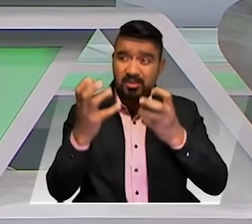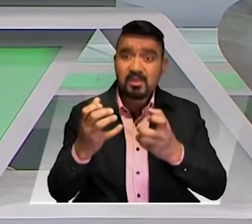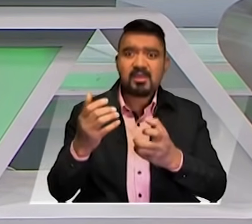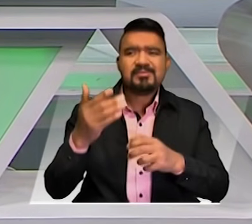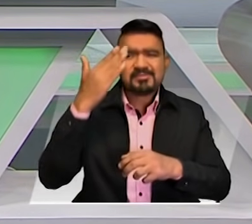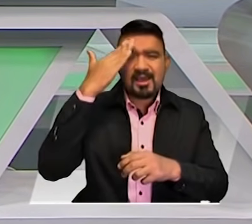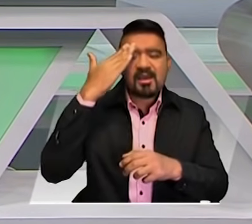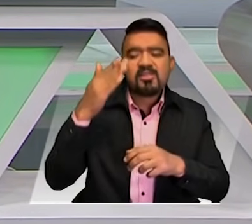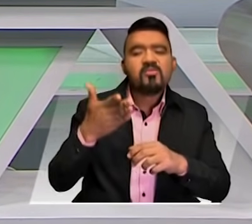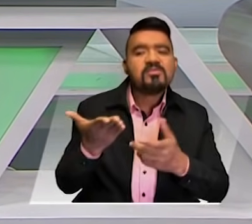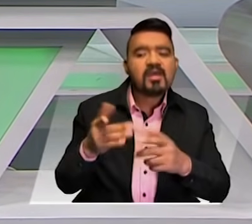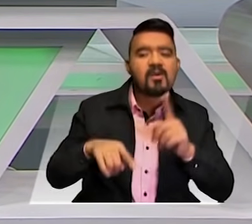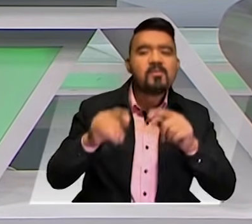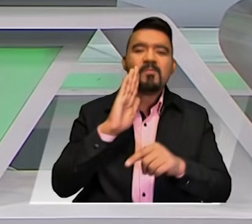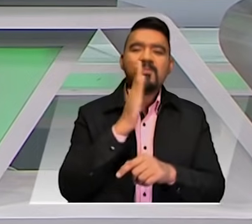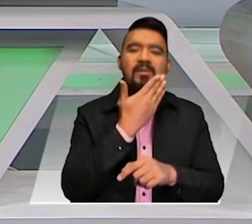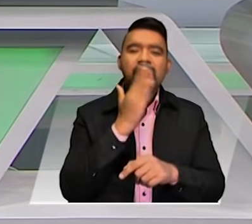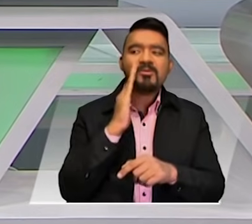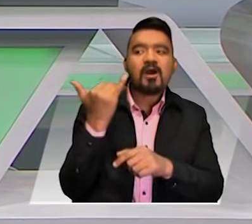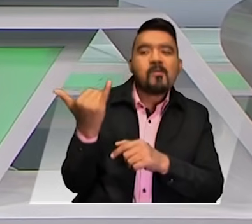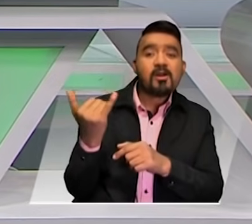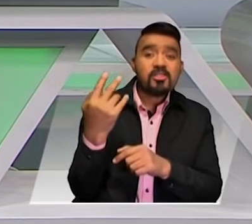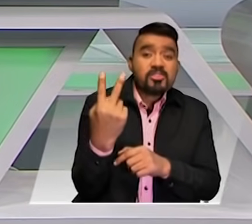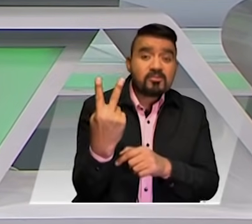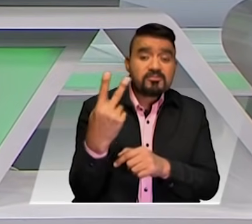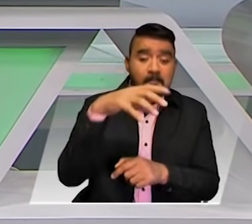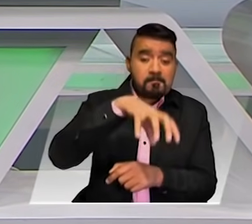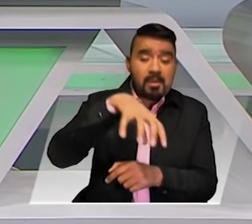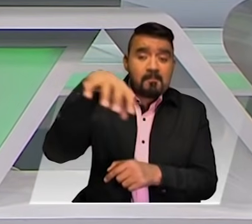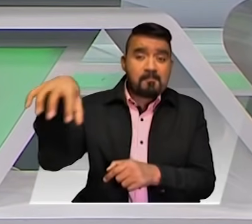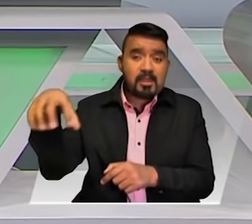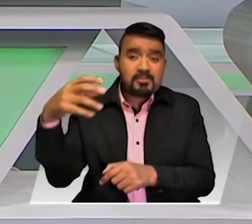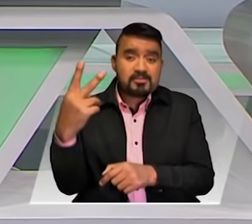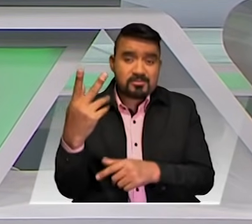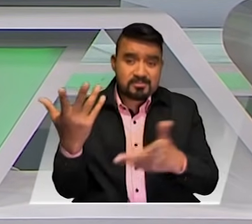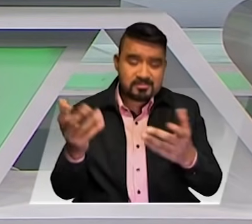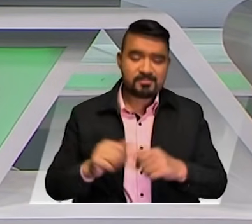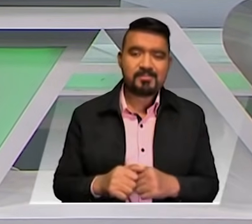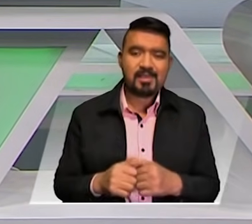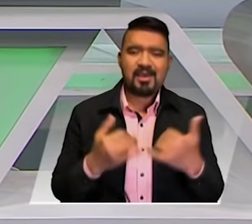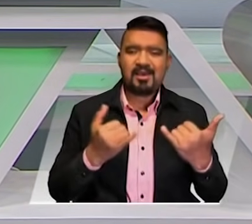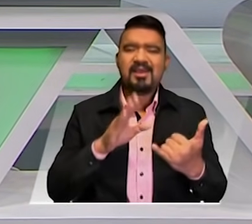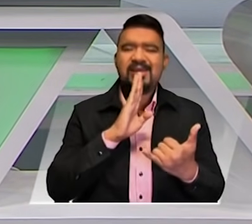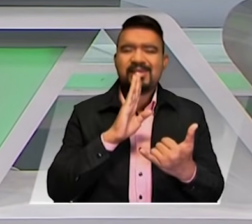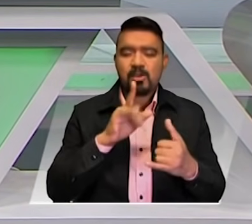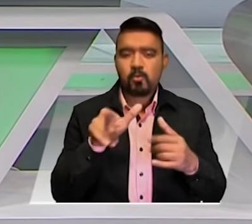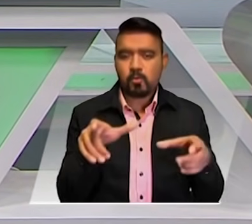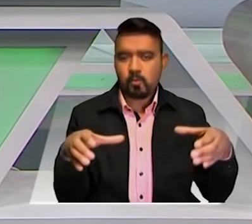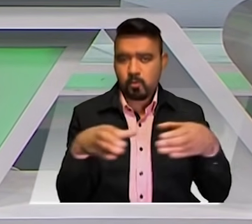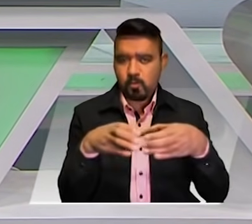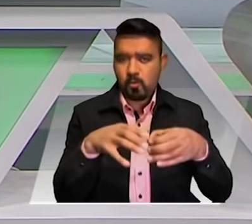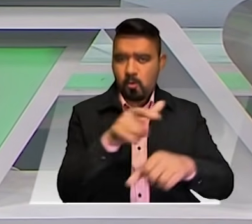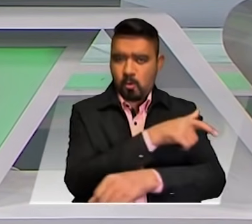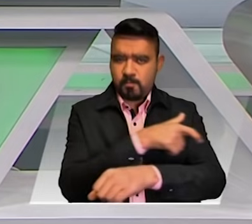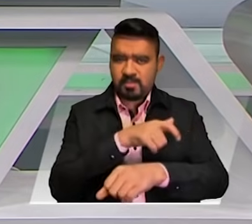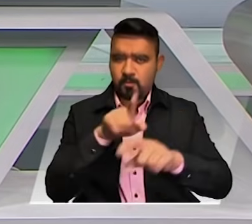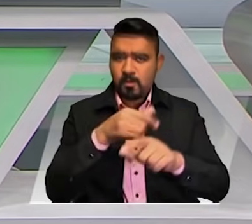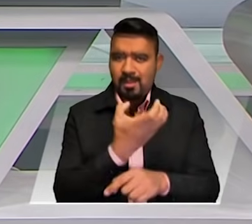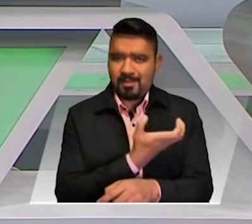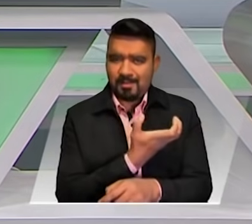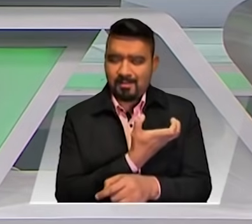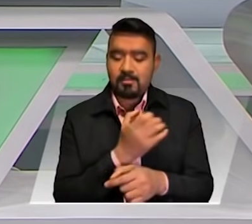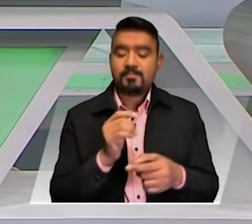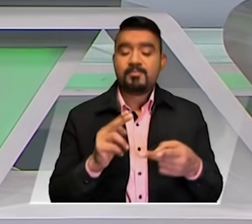Linda, que están ubicados en Barbosa. Luis Horacio, los promotores del no peaje están a la espera de que el comité técnico en el que están los alcaldes y la